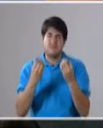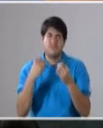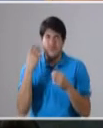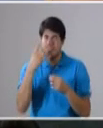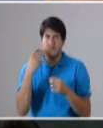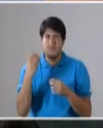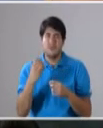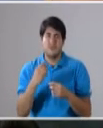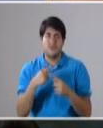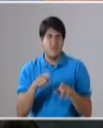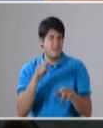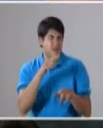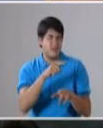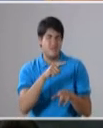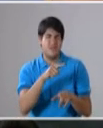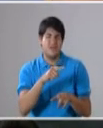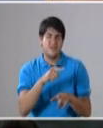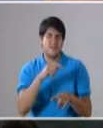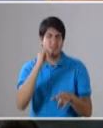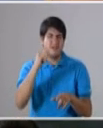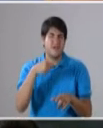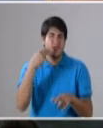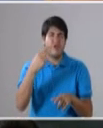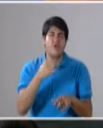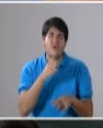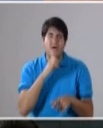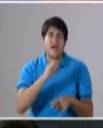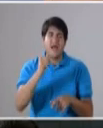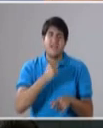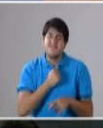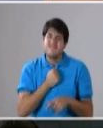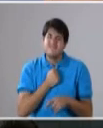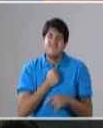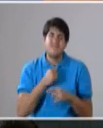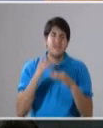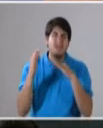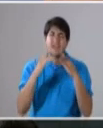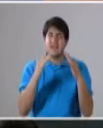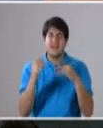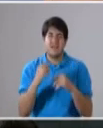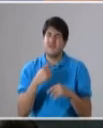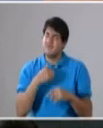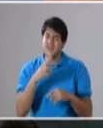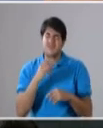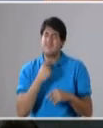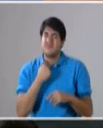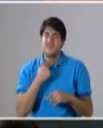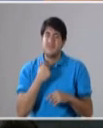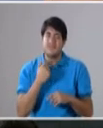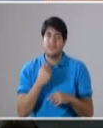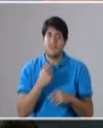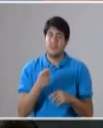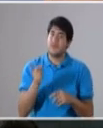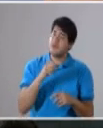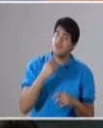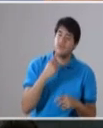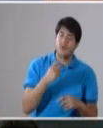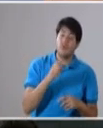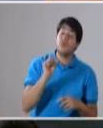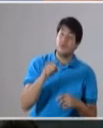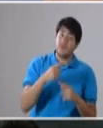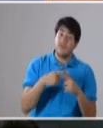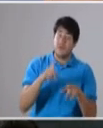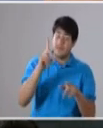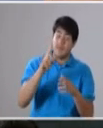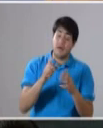es el guerrero de uno, le dije, ya como que fuera soldado al servicio de uno. Y se me quedó viendo: sí, pero Deuteronomio tal y tal versículo dice que Jehová